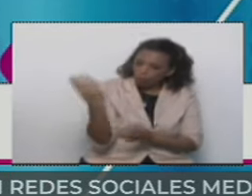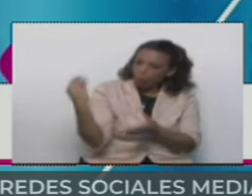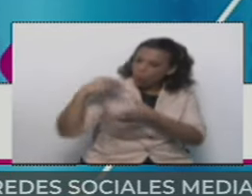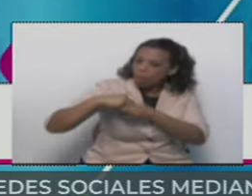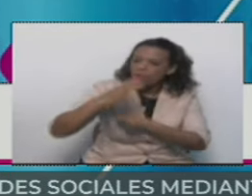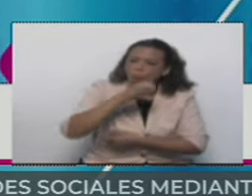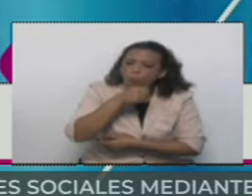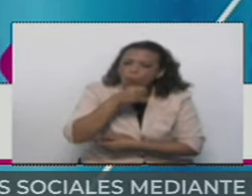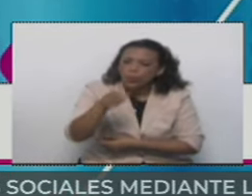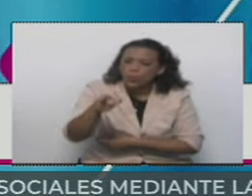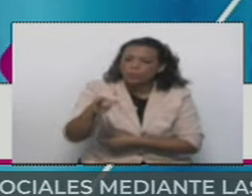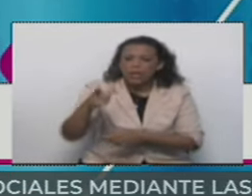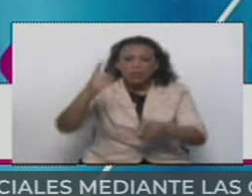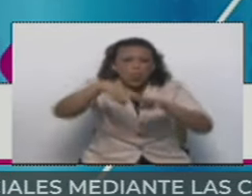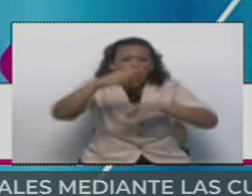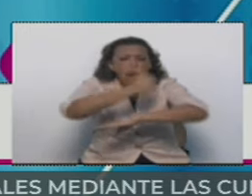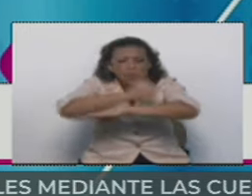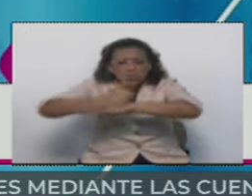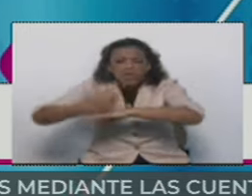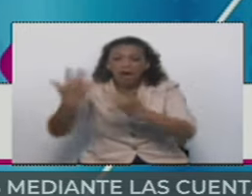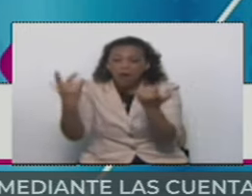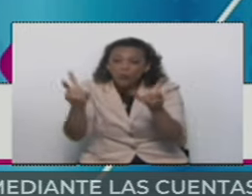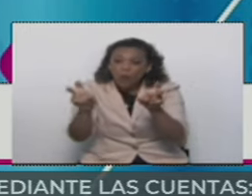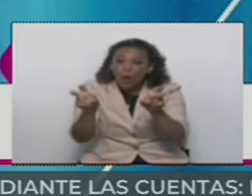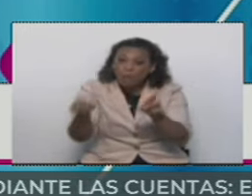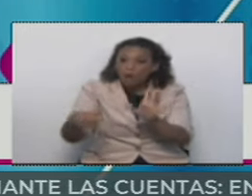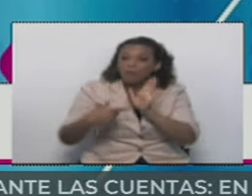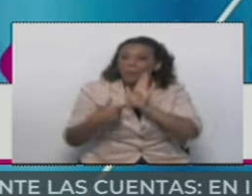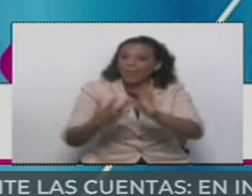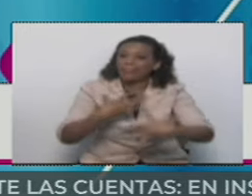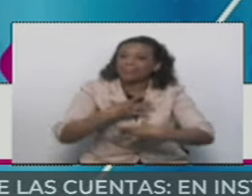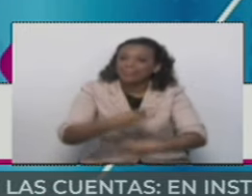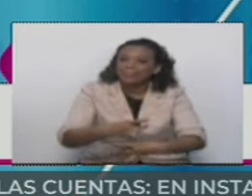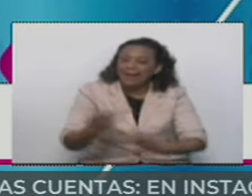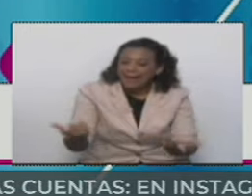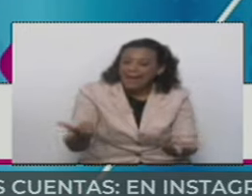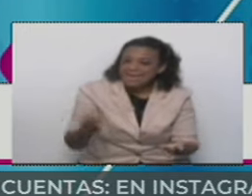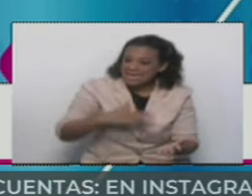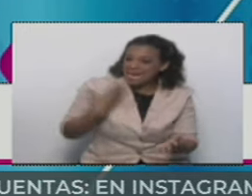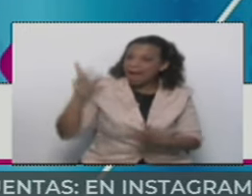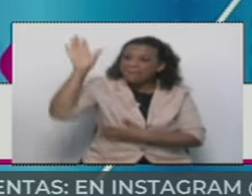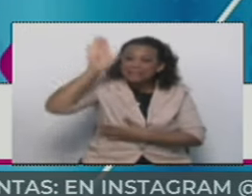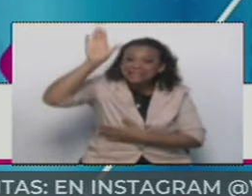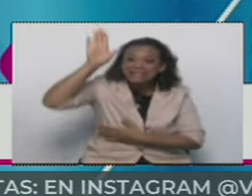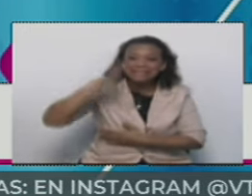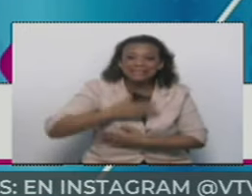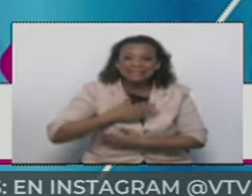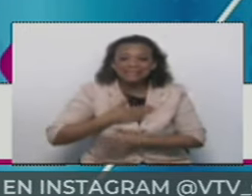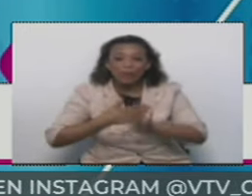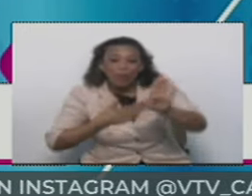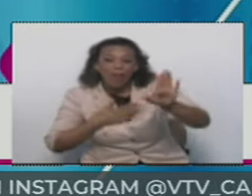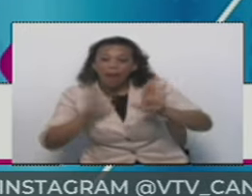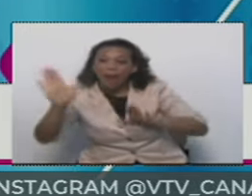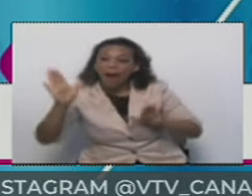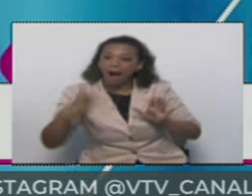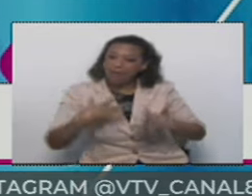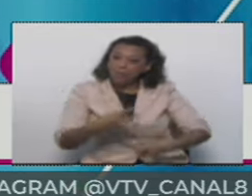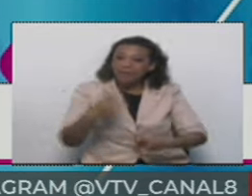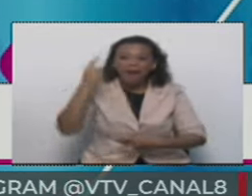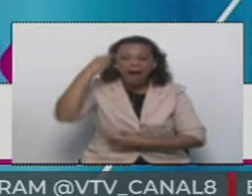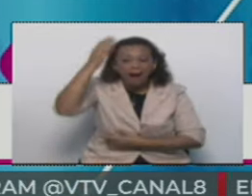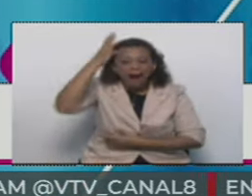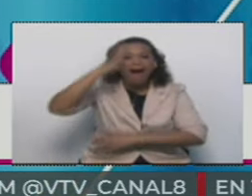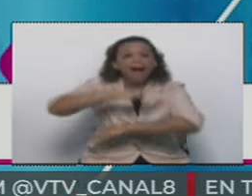Joan, Génesis, todo, bueno, han mostrado un interés importante. Ellos, como se ha despertado una gran